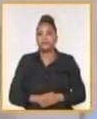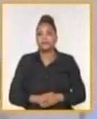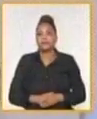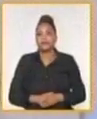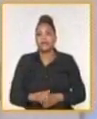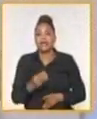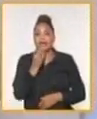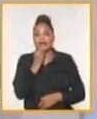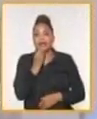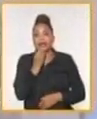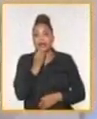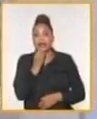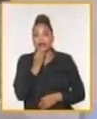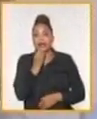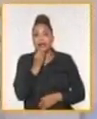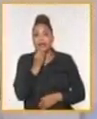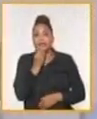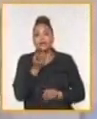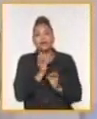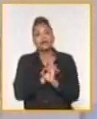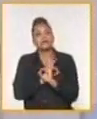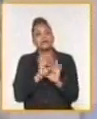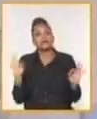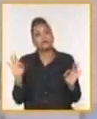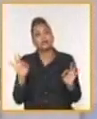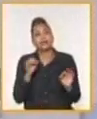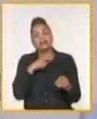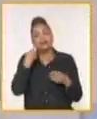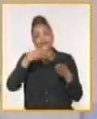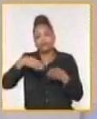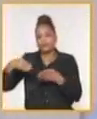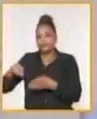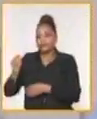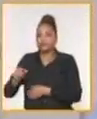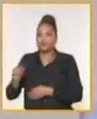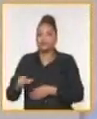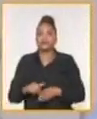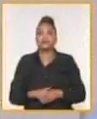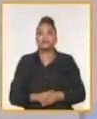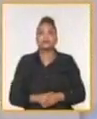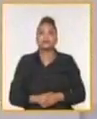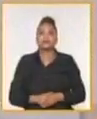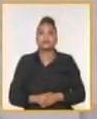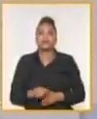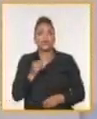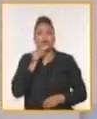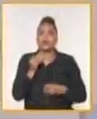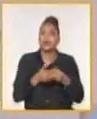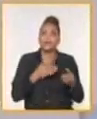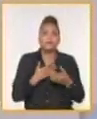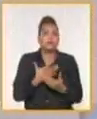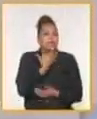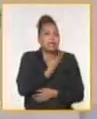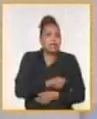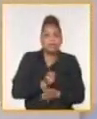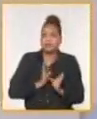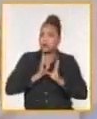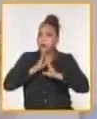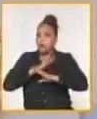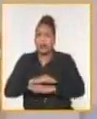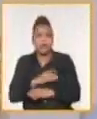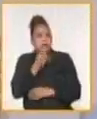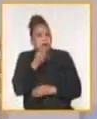judío, norteamericano, expertísimo en lo que es holocausto, genocidio, todo eso, y él dice, no hay la más mínima duda, estuve allí, fui